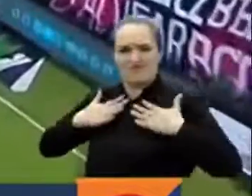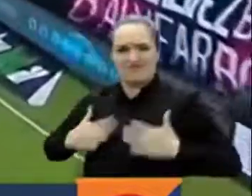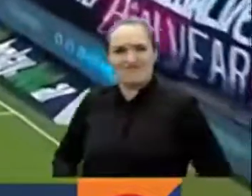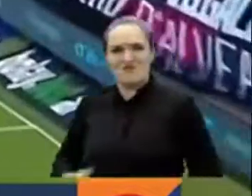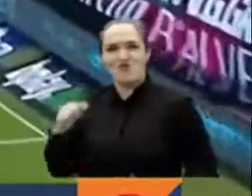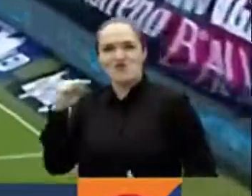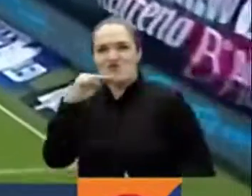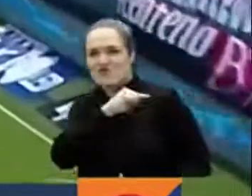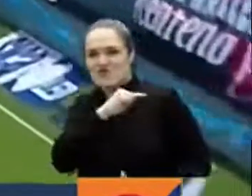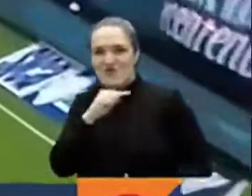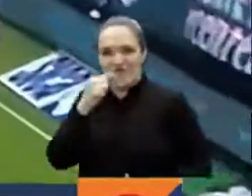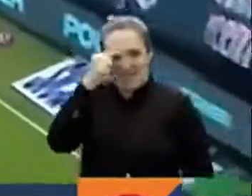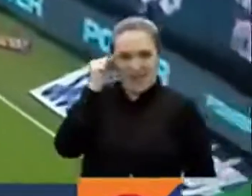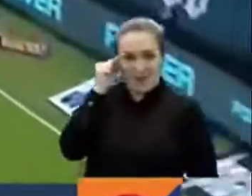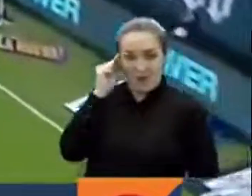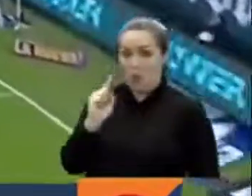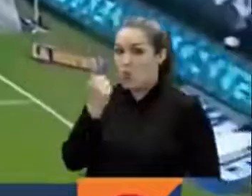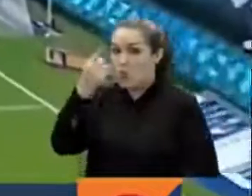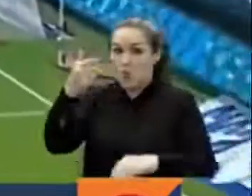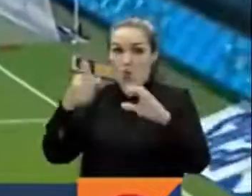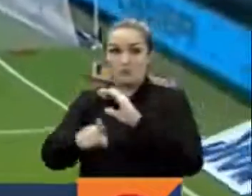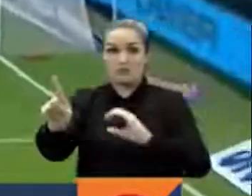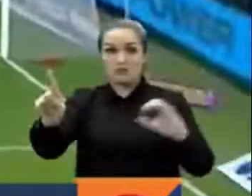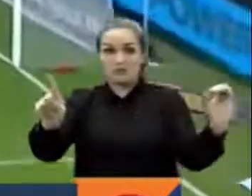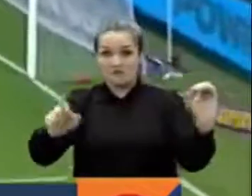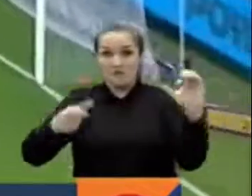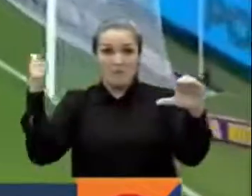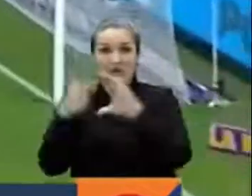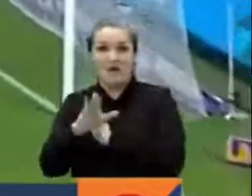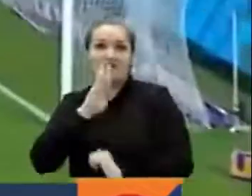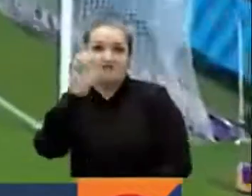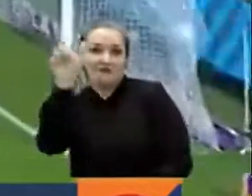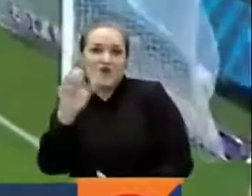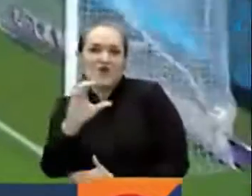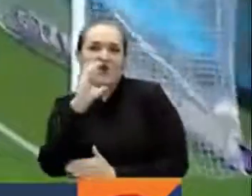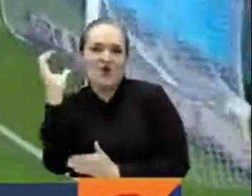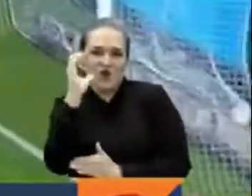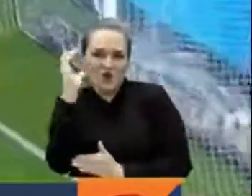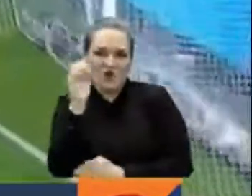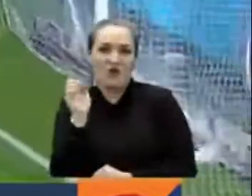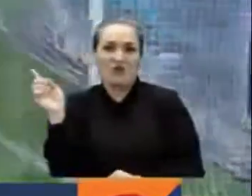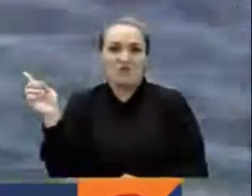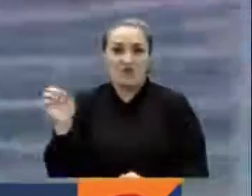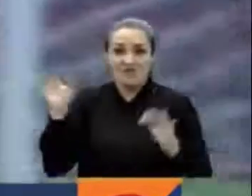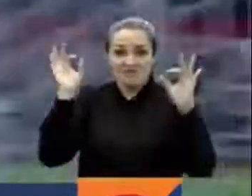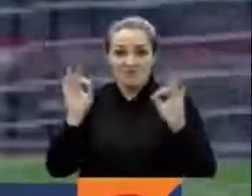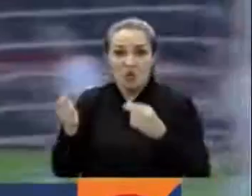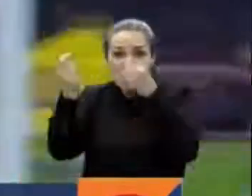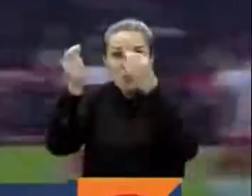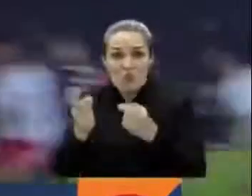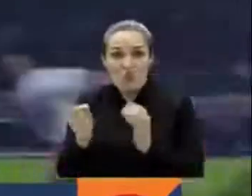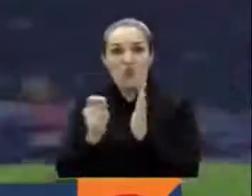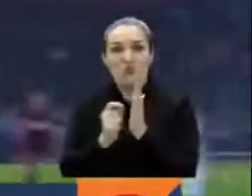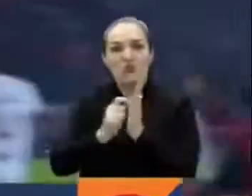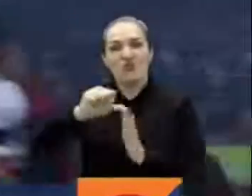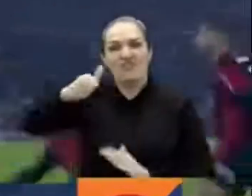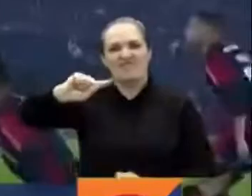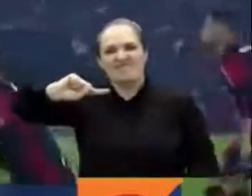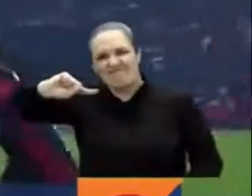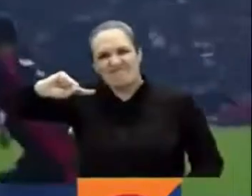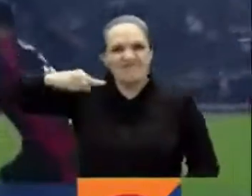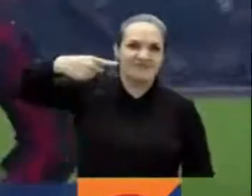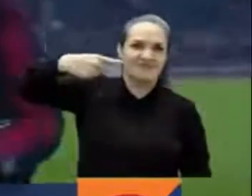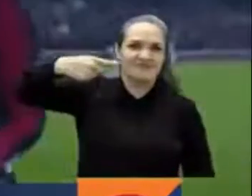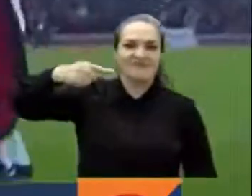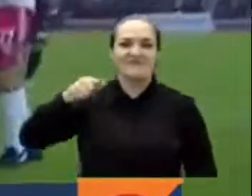decirlo que le fue muy bien porque fue el único tanto del encuentro. Un encuentro en el cual pudieron llegar a 10 unidades. Este fue el primer triunfo que tuvo Newell's